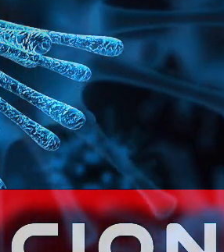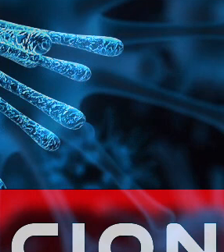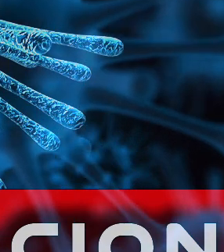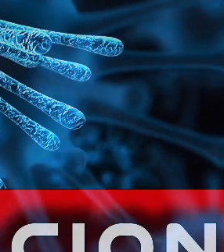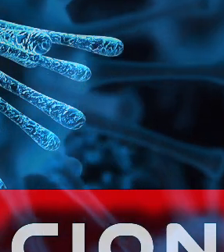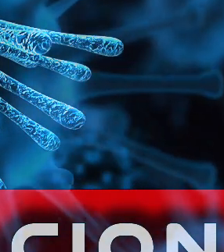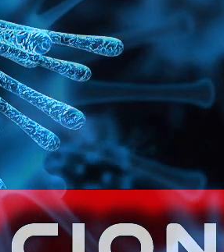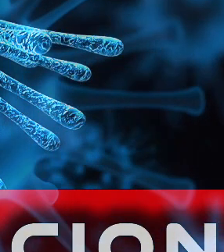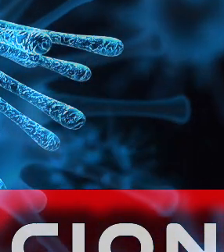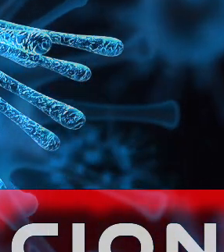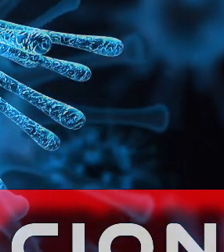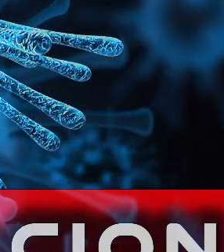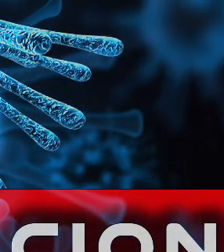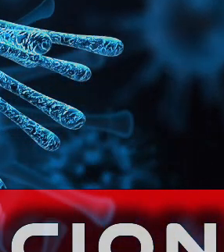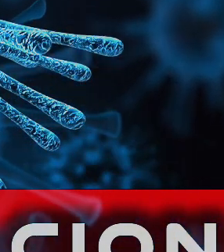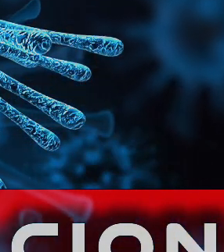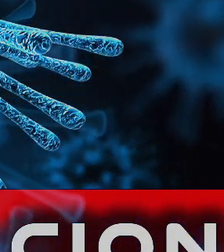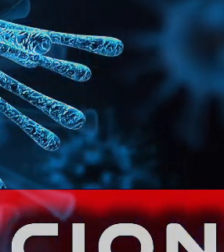nuestro canal.